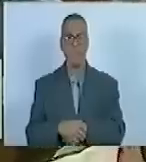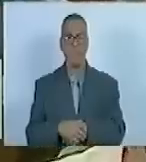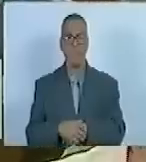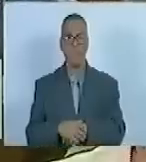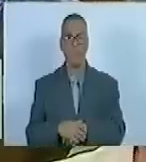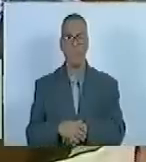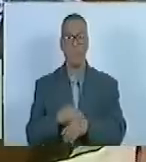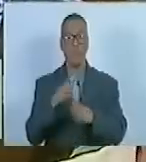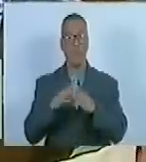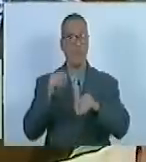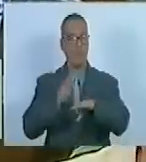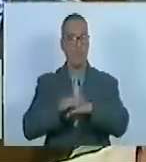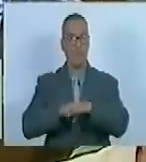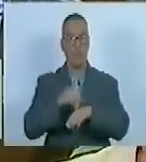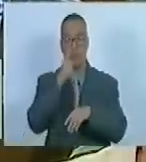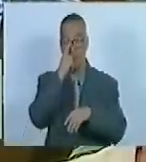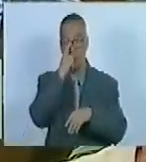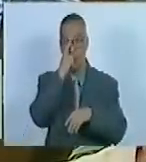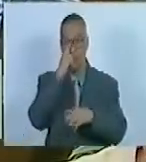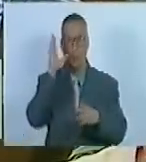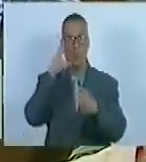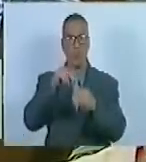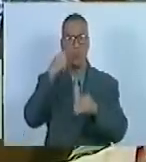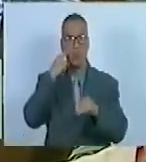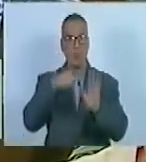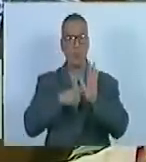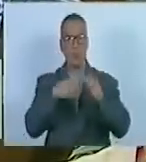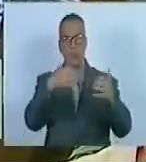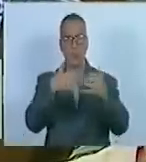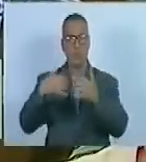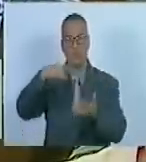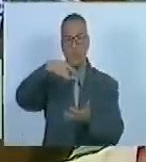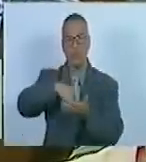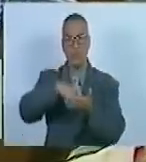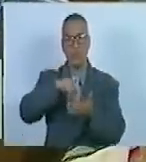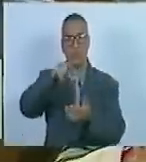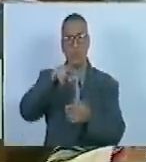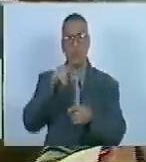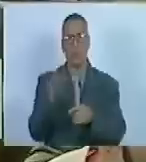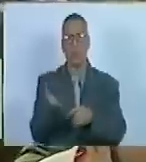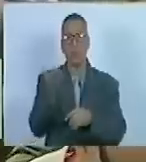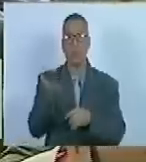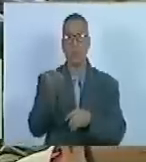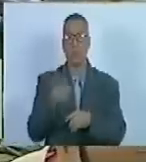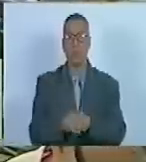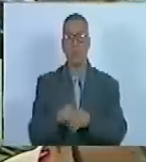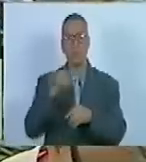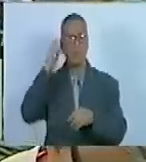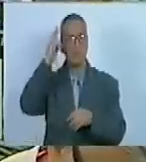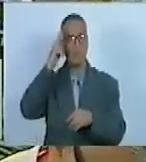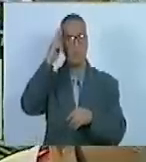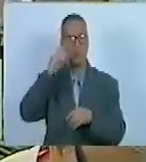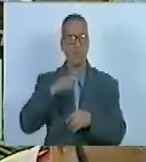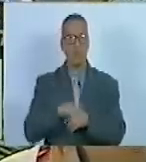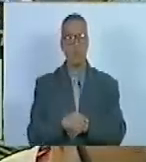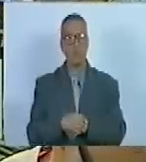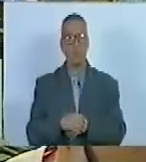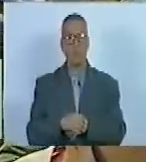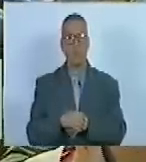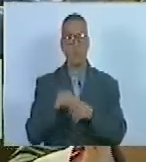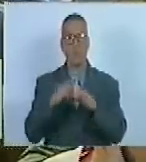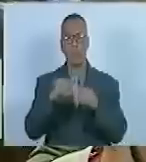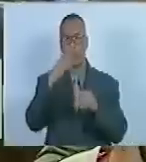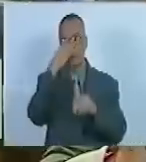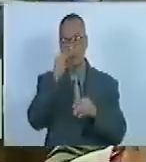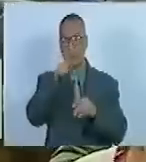Las consecuencias y los resultados que dieron la batalla de Carabobo son de importancia en reflexión, en el